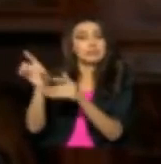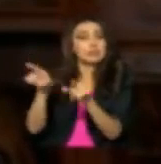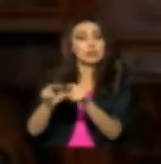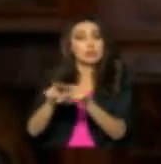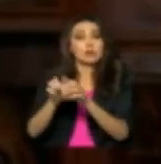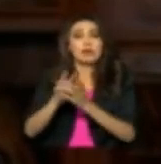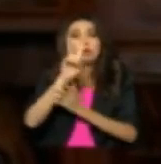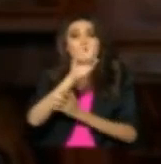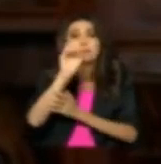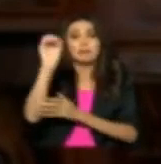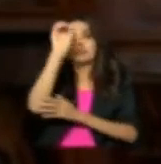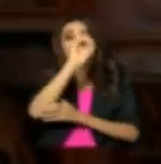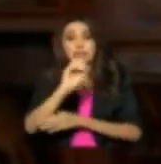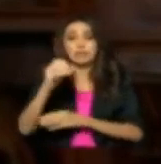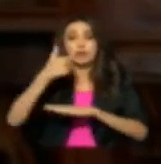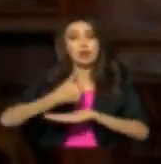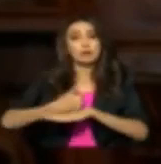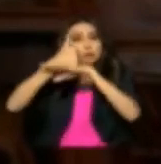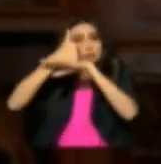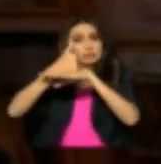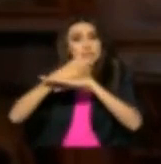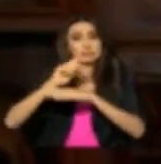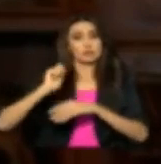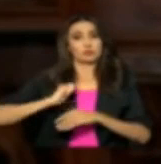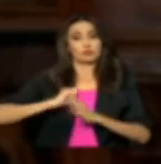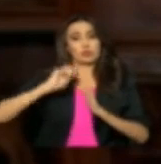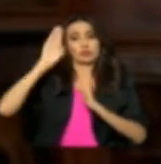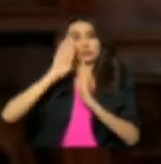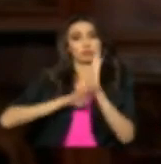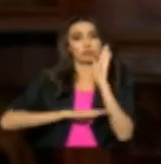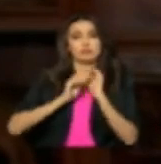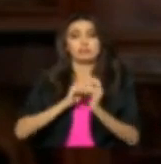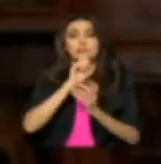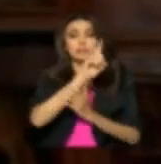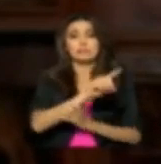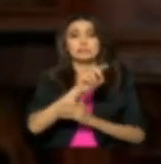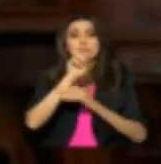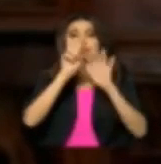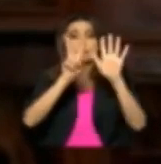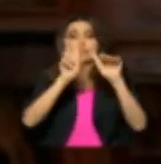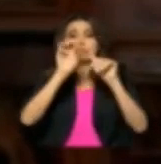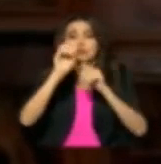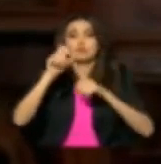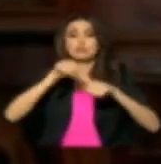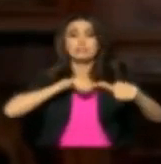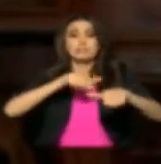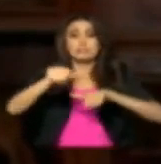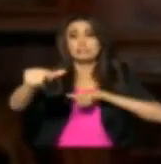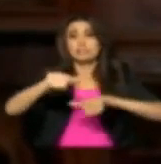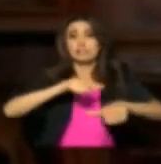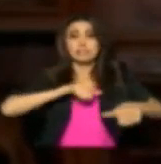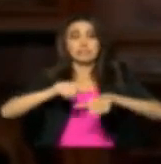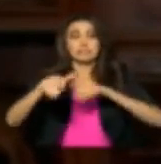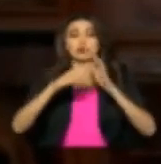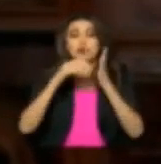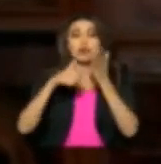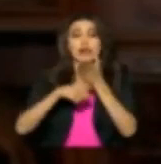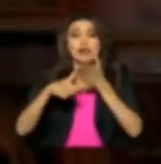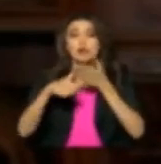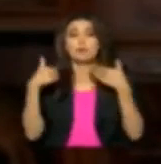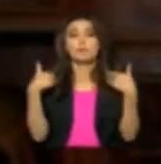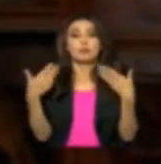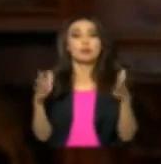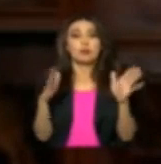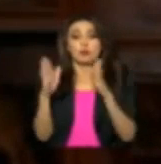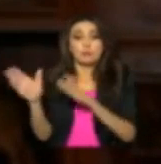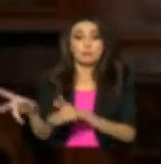20% los sueldos del nivel jerárquico superior. Eliminamos 170 asesores del gabinete ministerial. Los ministros dejaron de tener planes